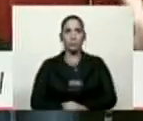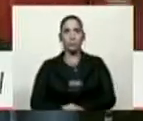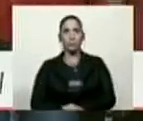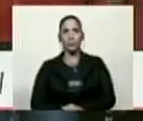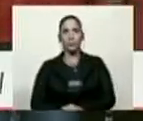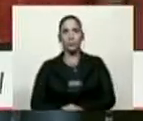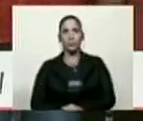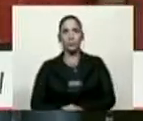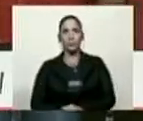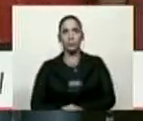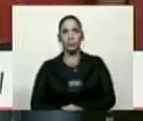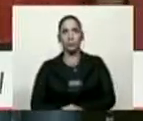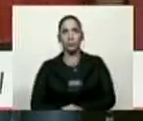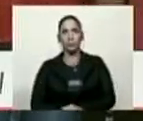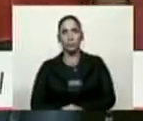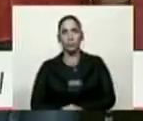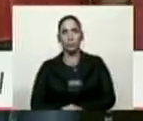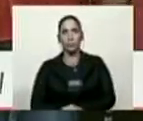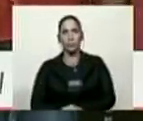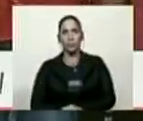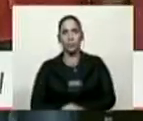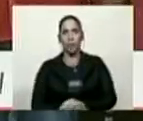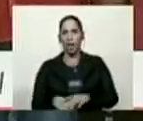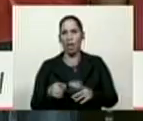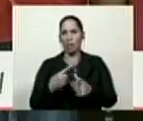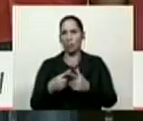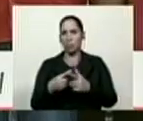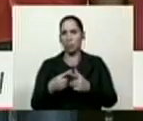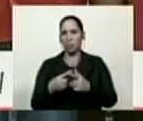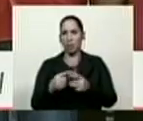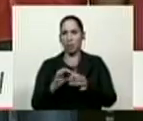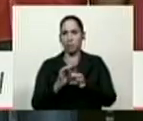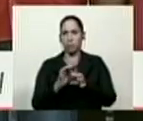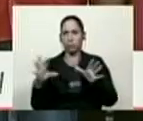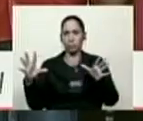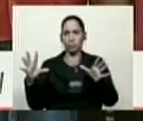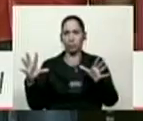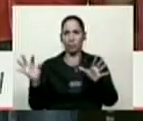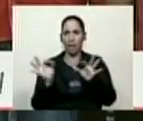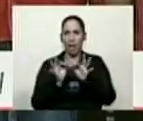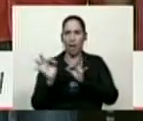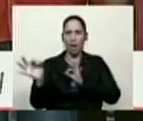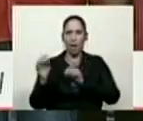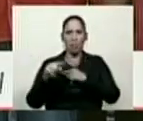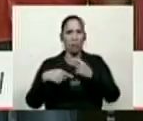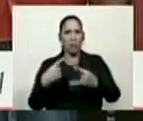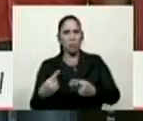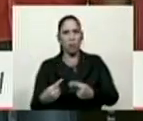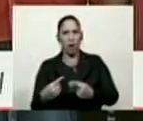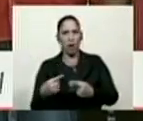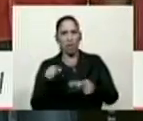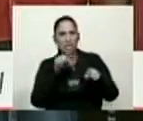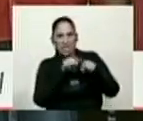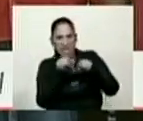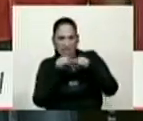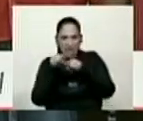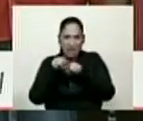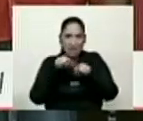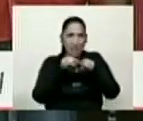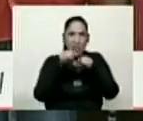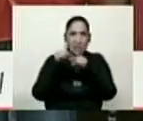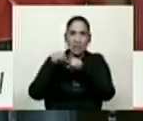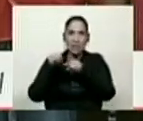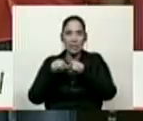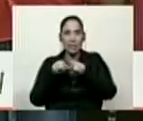Ah, porque se distancian y se ponen lejos y de repente comienzan a criticar todo. Pónganse